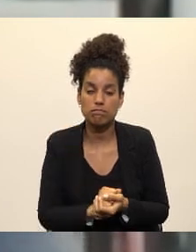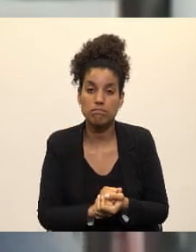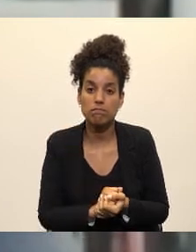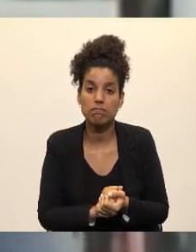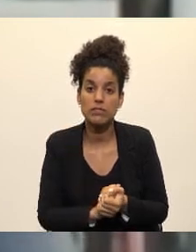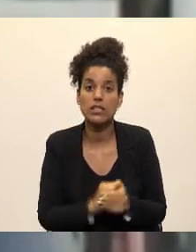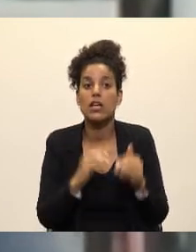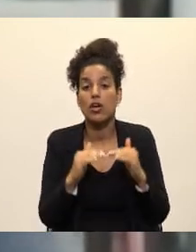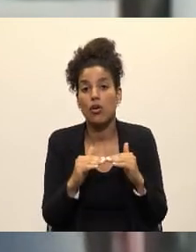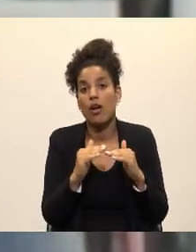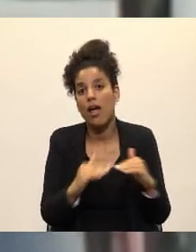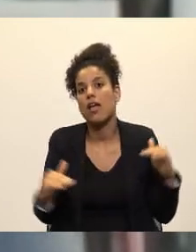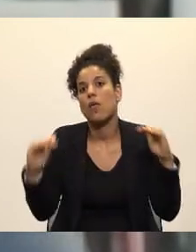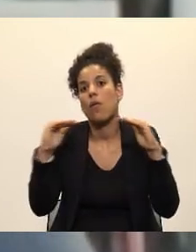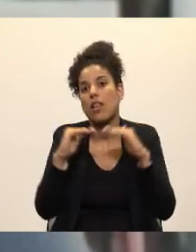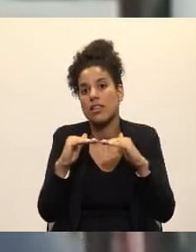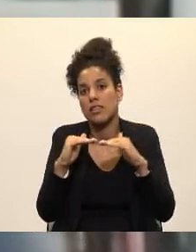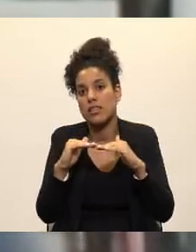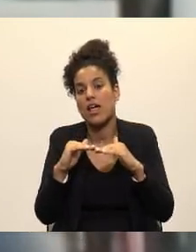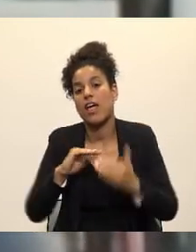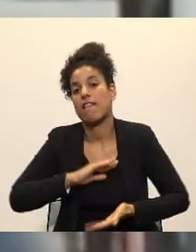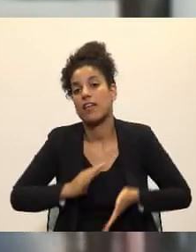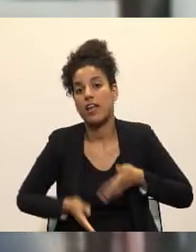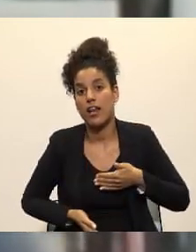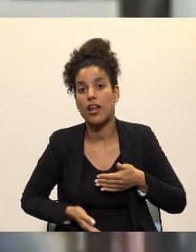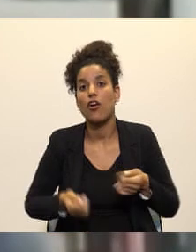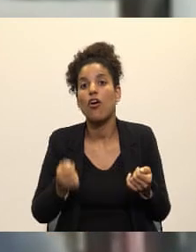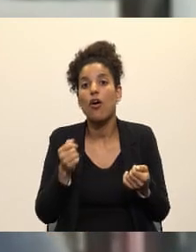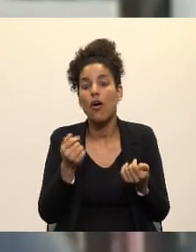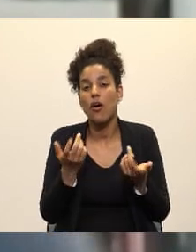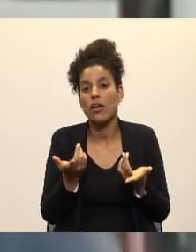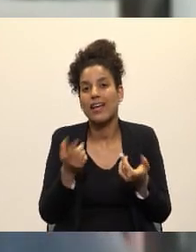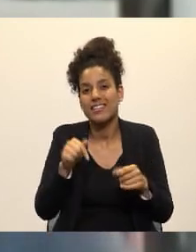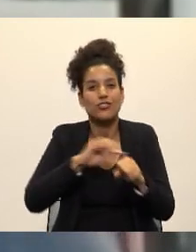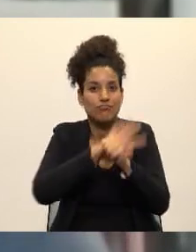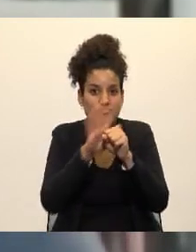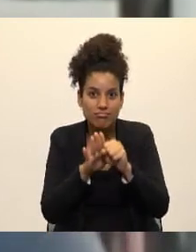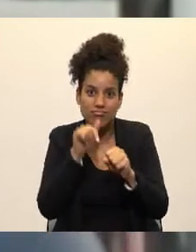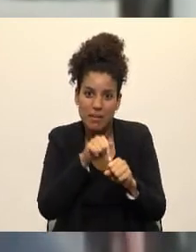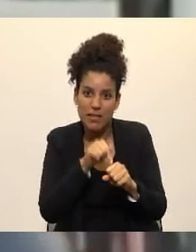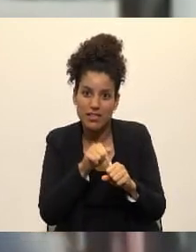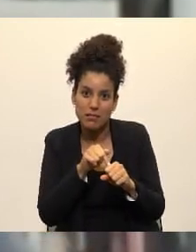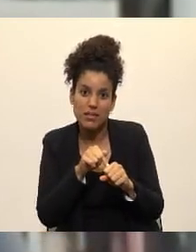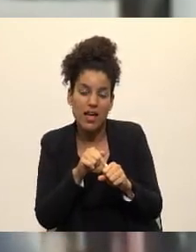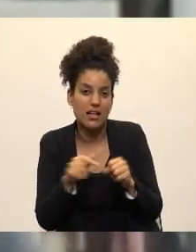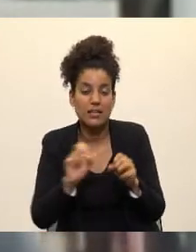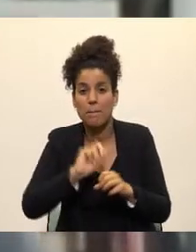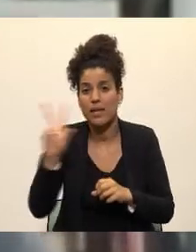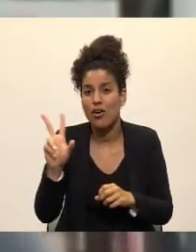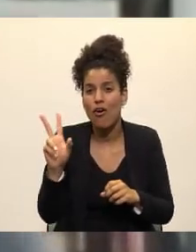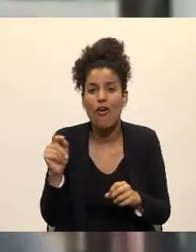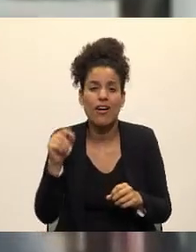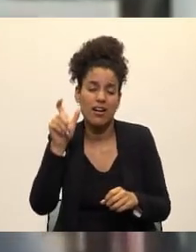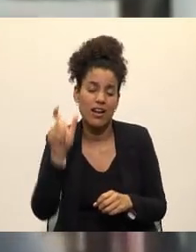con la igualdad de género, y que sin duda la brecha de género, la pandemia puso en primer lugar las dificultades de las